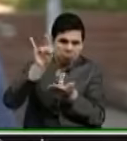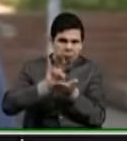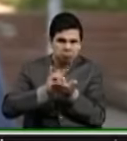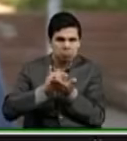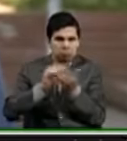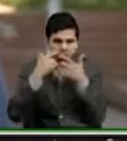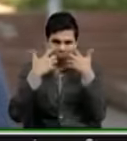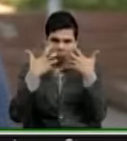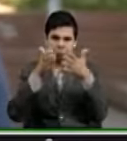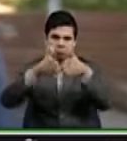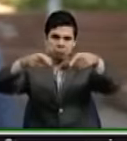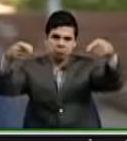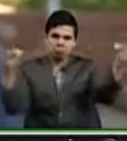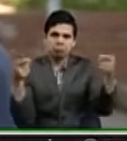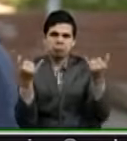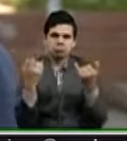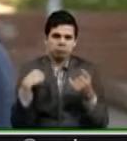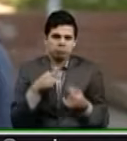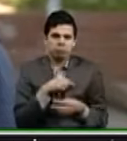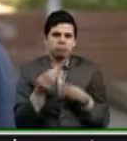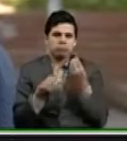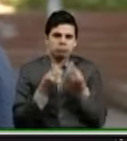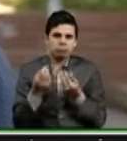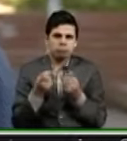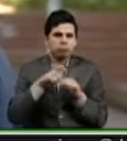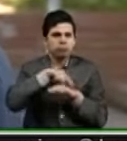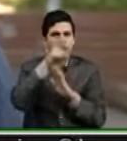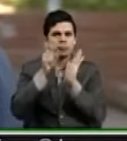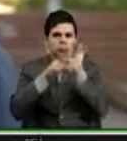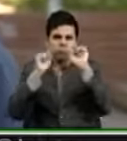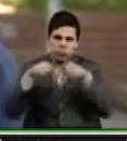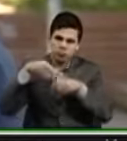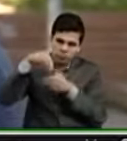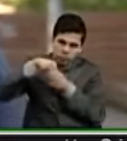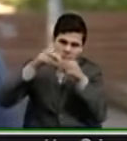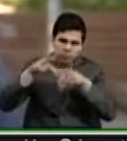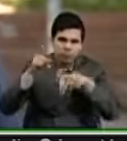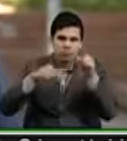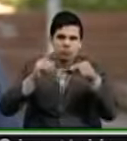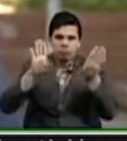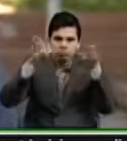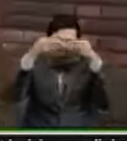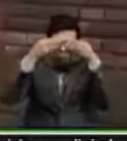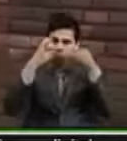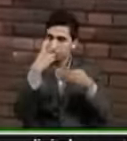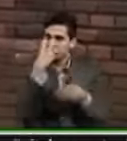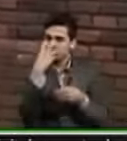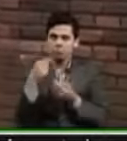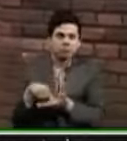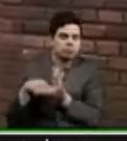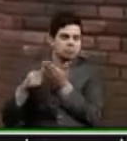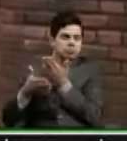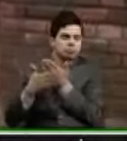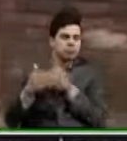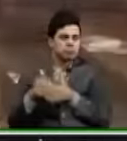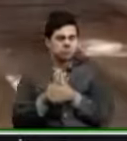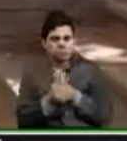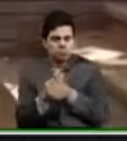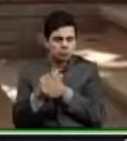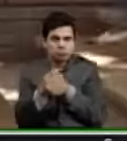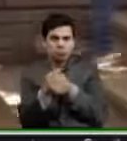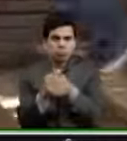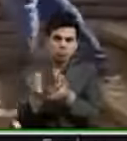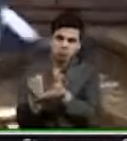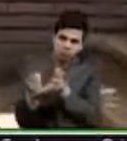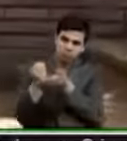mayor. Decidimos entonces implementar una interfaz que sirviera para las personas que sufren de alguna discapacidad visual. Con eso queríamos pues aportar